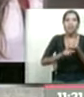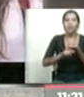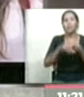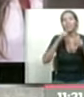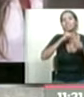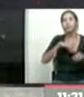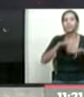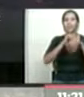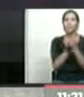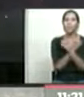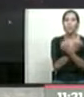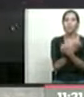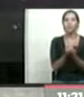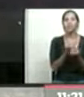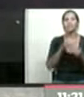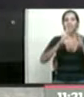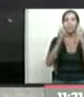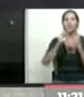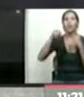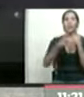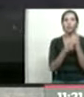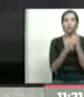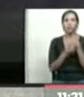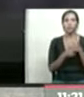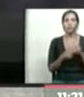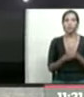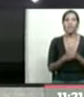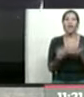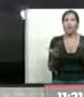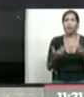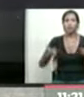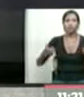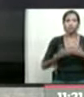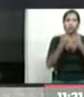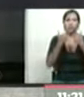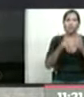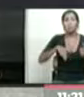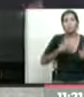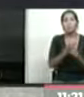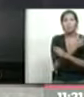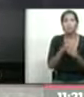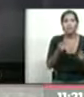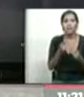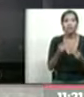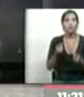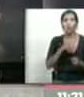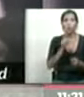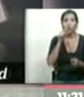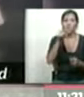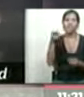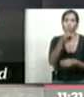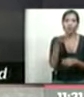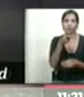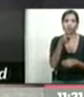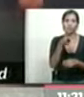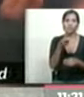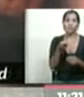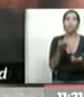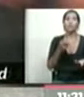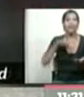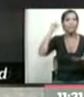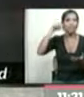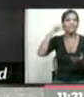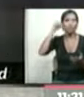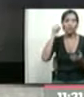la familia Guaidó Rosales. Tú estás llevando al país a un choque que puede terminar no en lo que tú estás buscando, que es